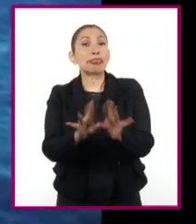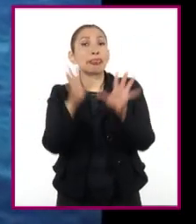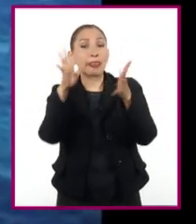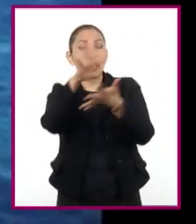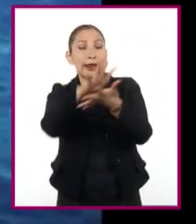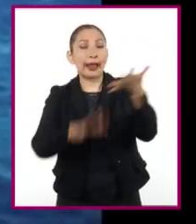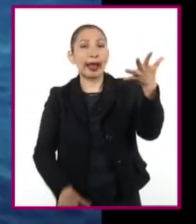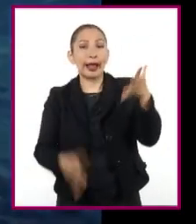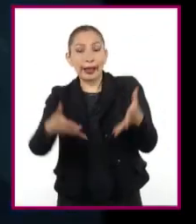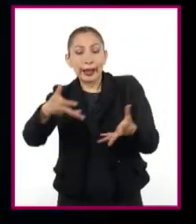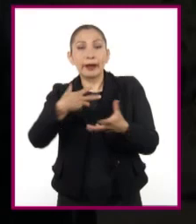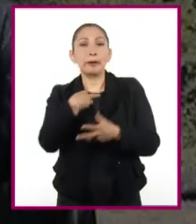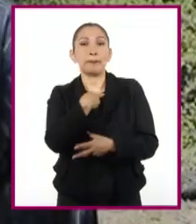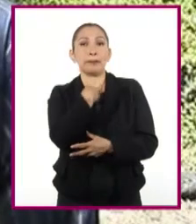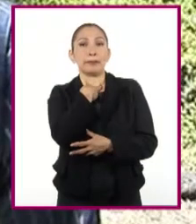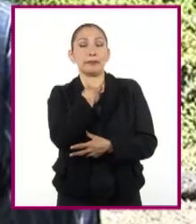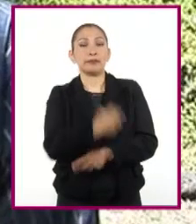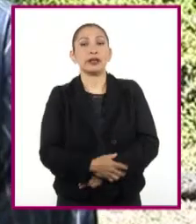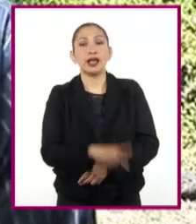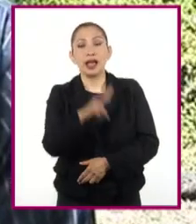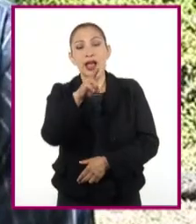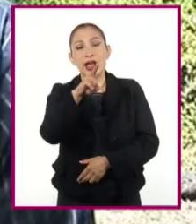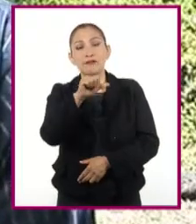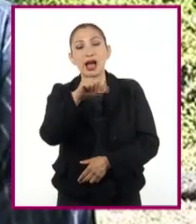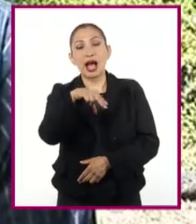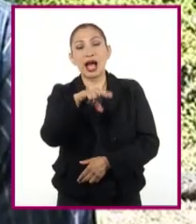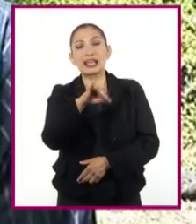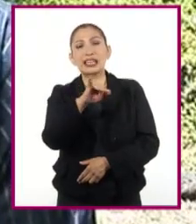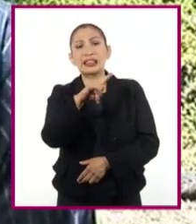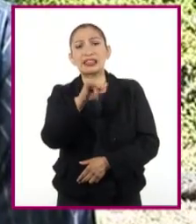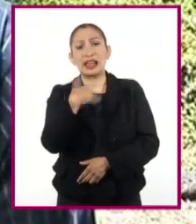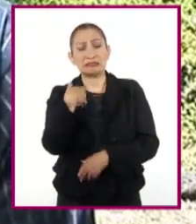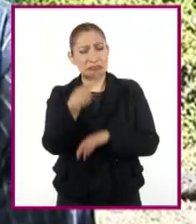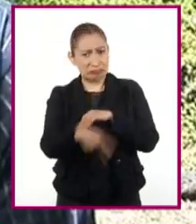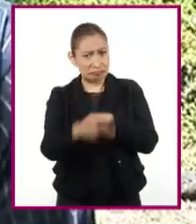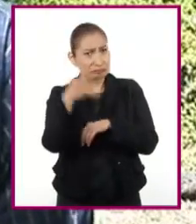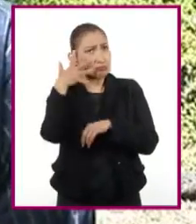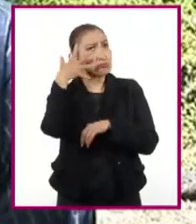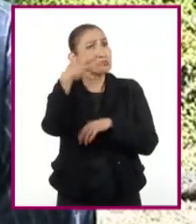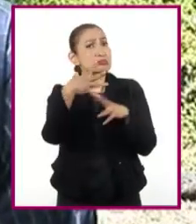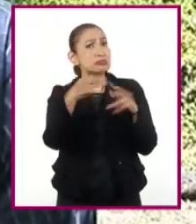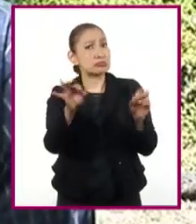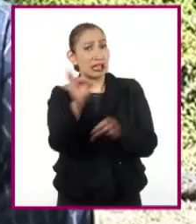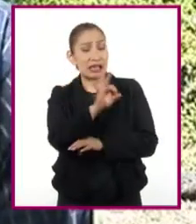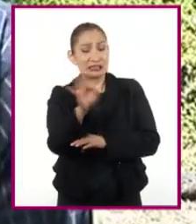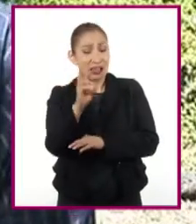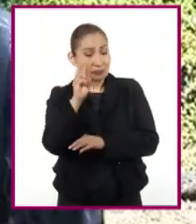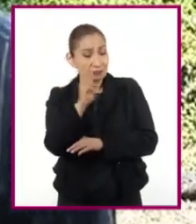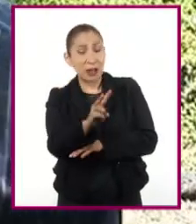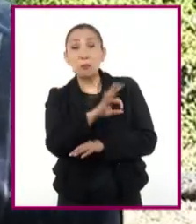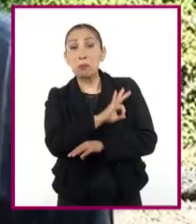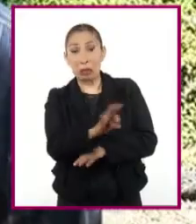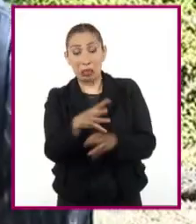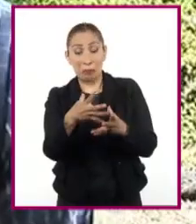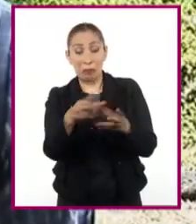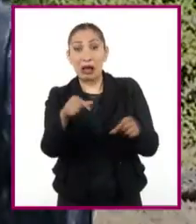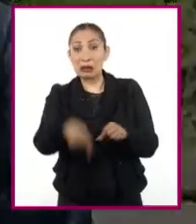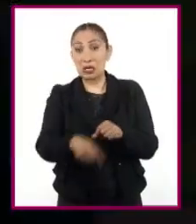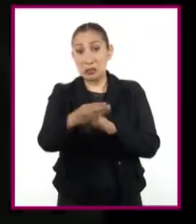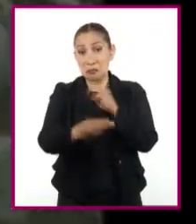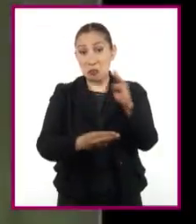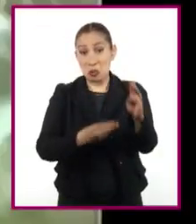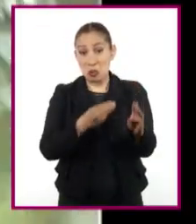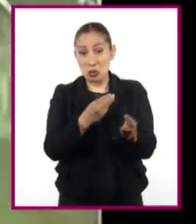en las redes agalleras. La vaquita está en un grave riesgo de extinción. Podría ser el próximo mamífero marino que se extinga en este